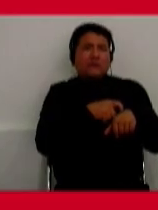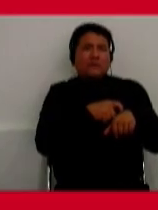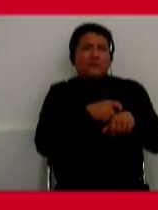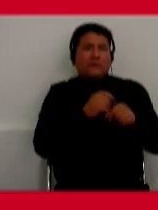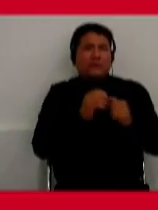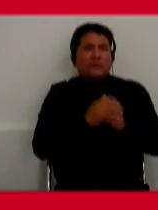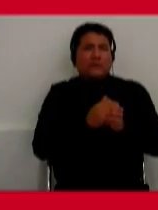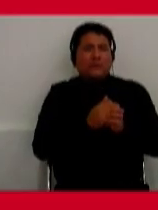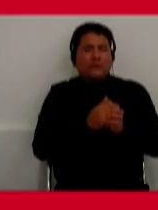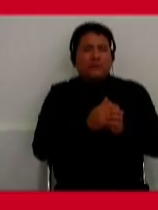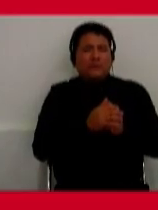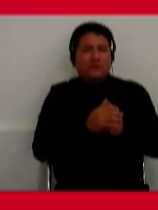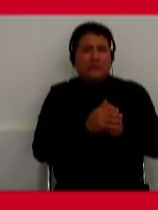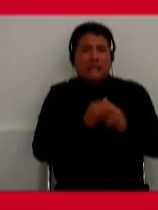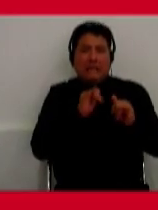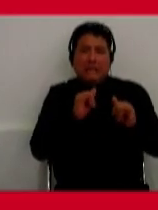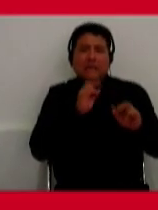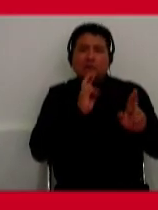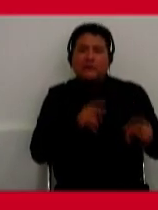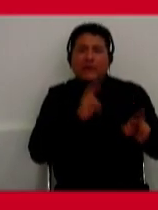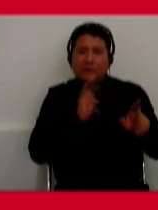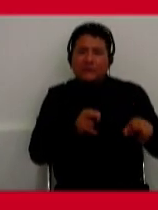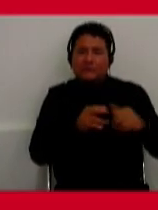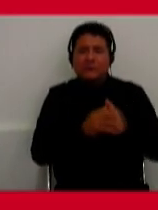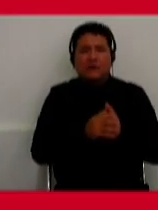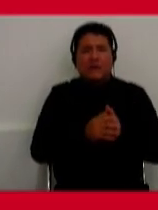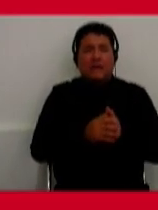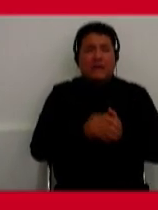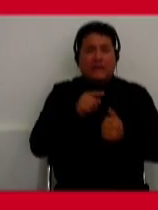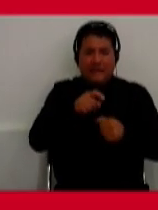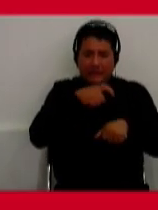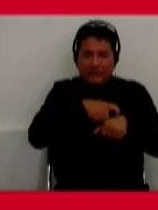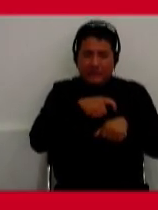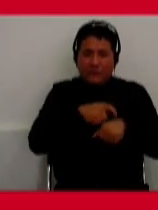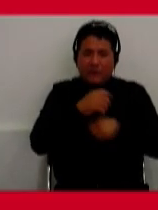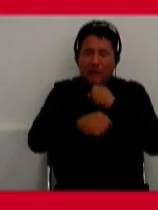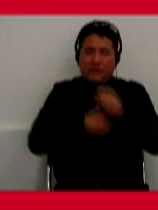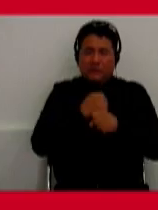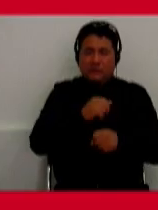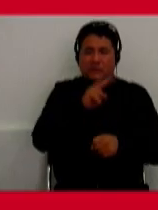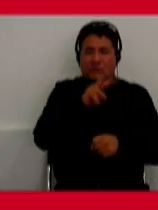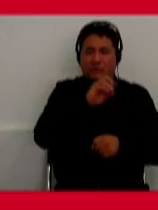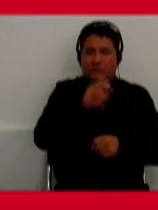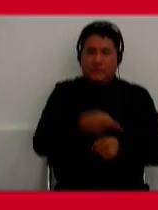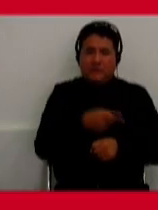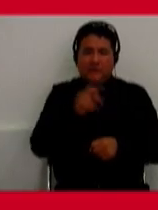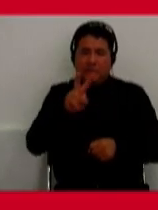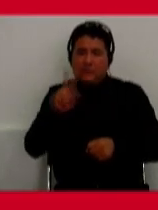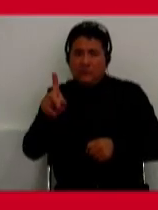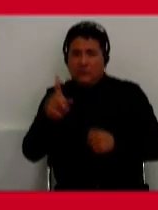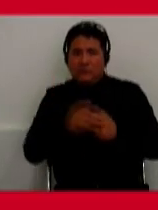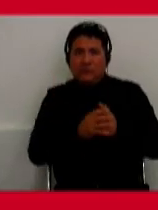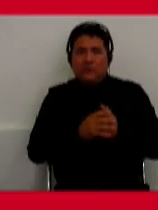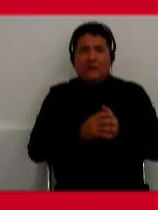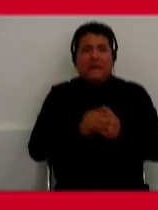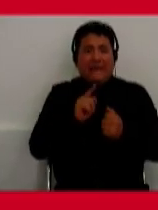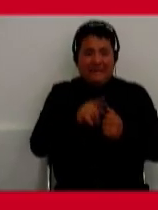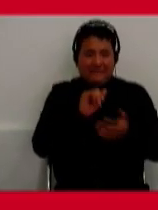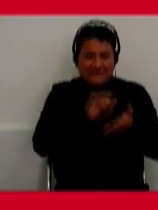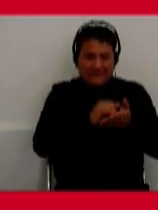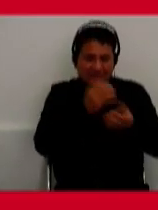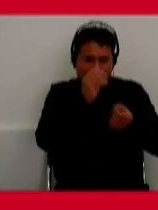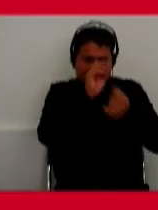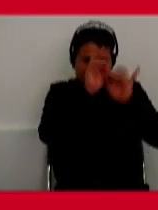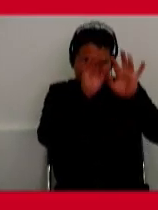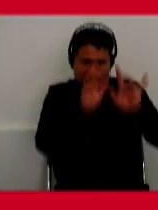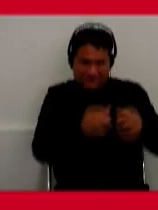resultados. Es aquí donde el 2021, cuando se hizo esta información, como ven claramente tenemos